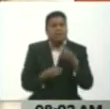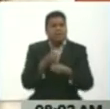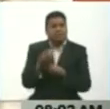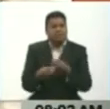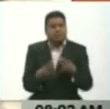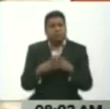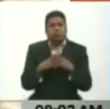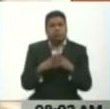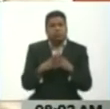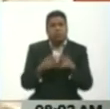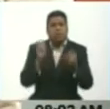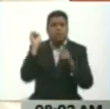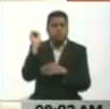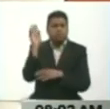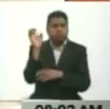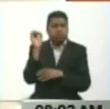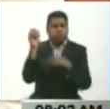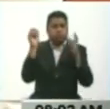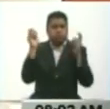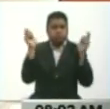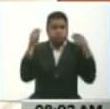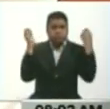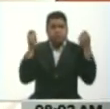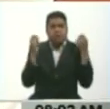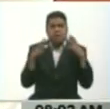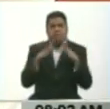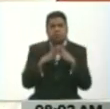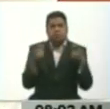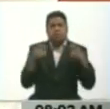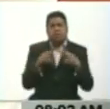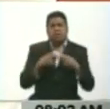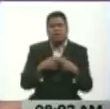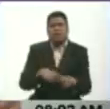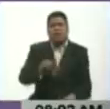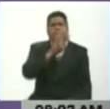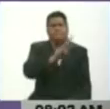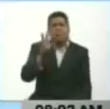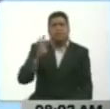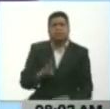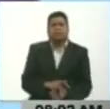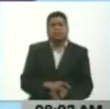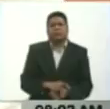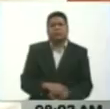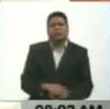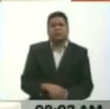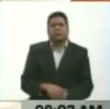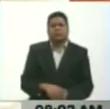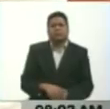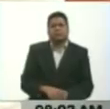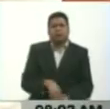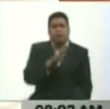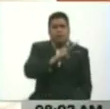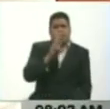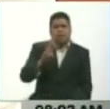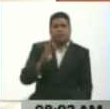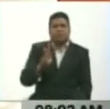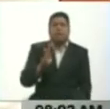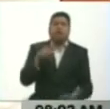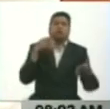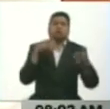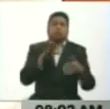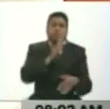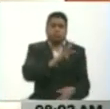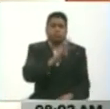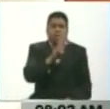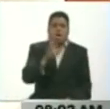de propaganda de guerra a través de esos medios de comunicación. ¿Cuál es la página? Contrapunto.com. Contrapunto, sí, tiene la traducción de la ley. Ahí pueden buscar toda la información que